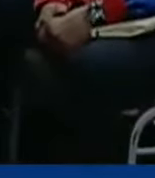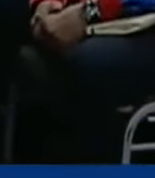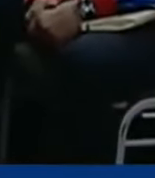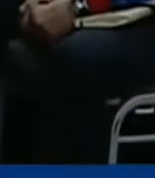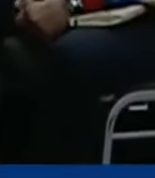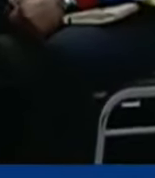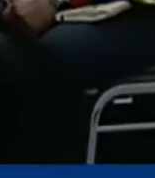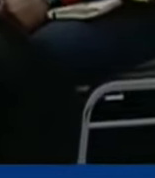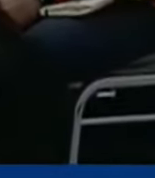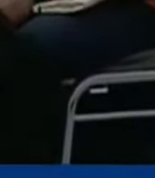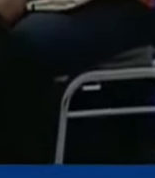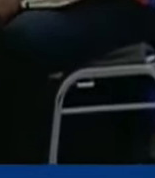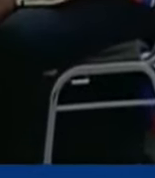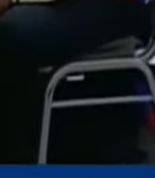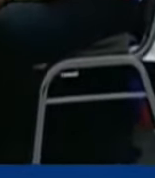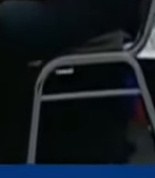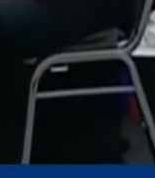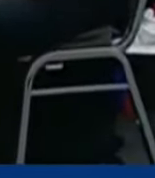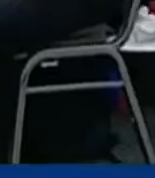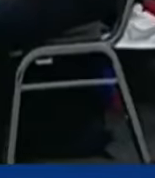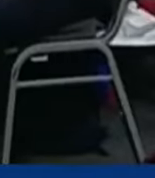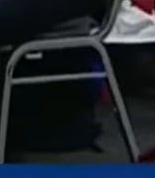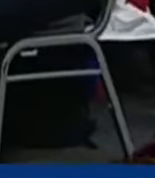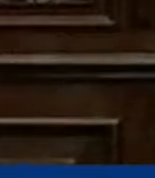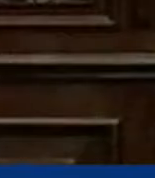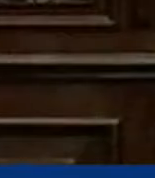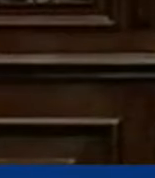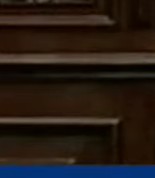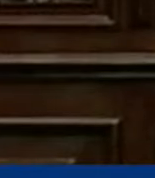circunstancia, es la experiencia que tenemos.